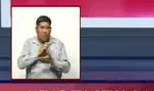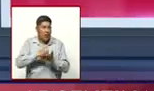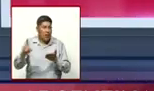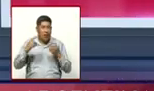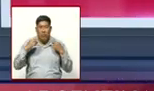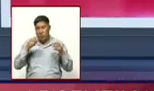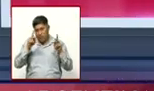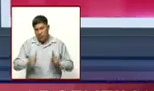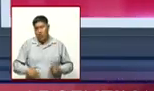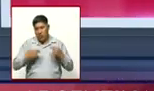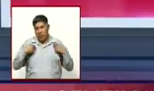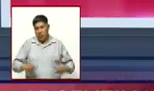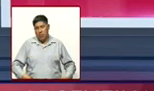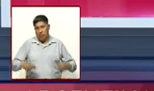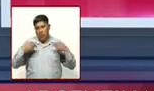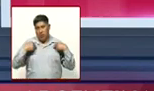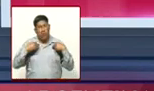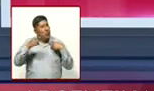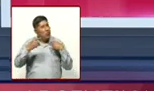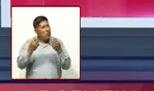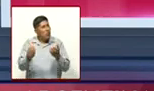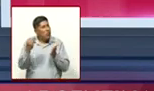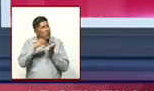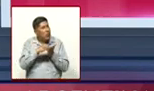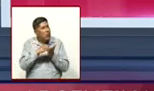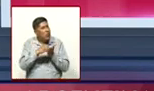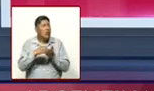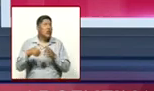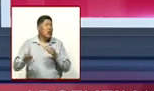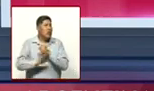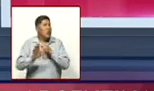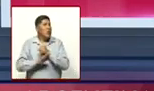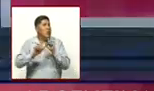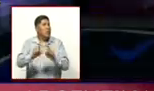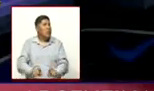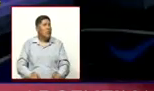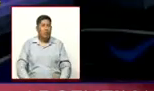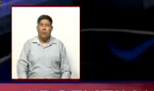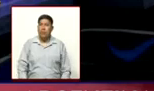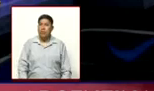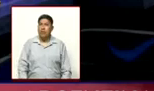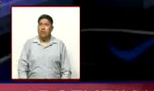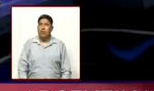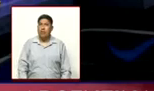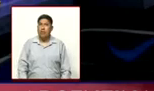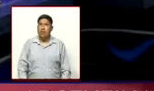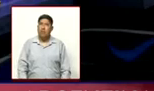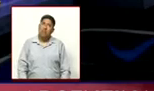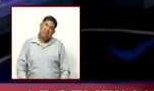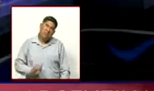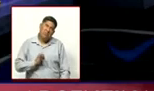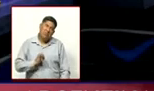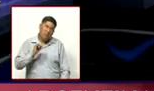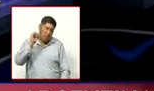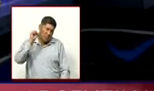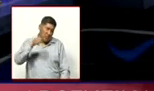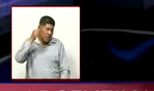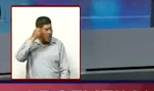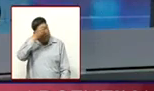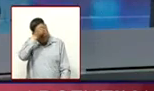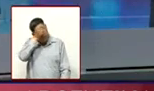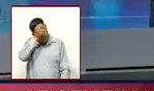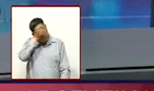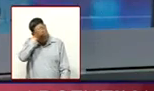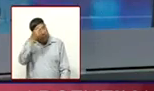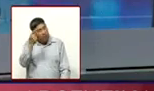derechos civiles. ¿Dejarían ustedes que se implemente este modelo de seguridad? Sí, yo estaría de acuerdo, claro que sí, porque ayudaría